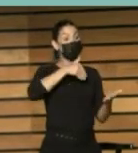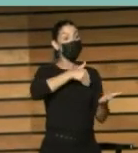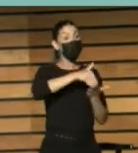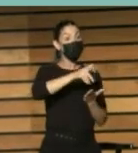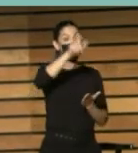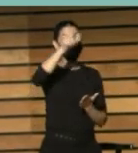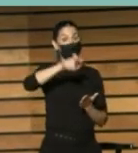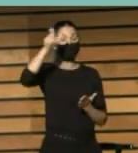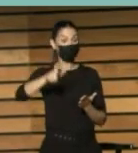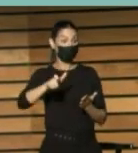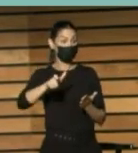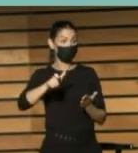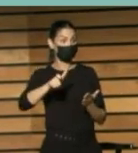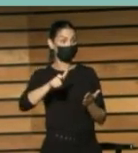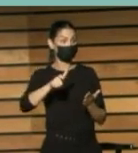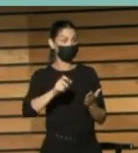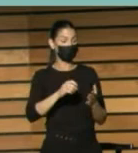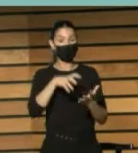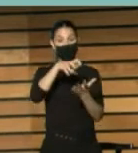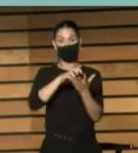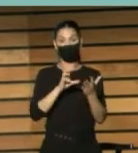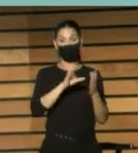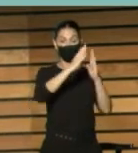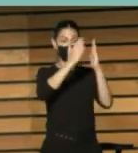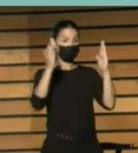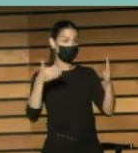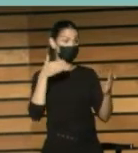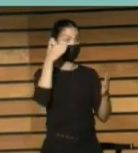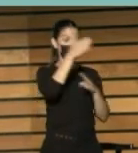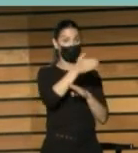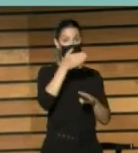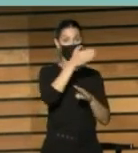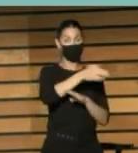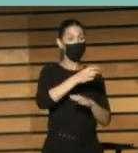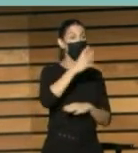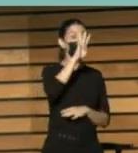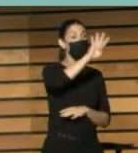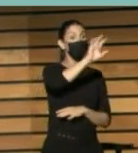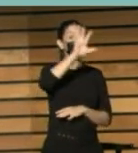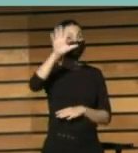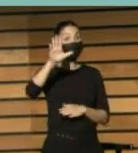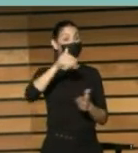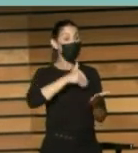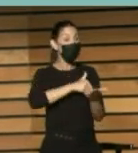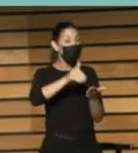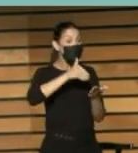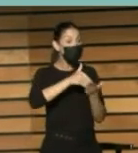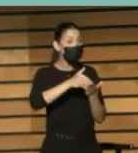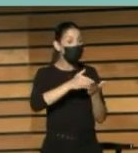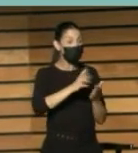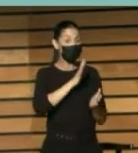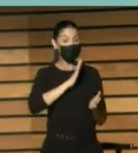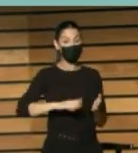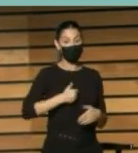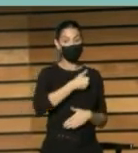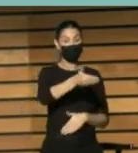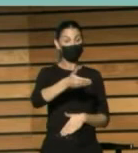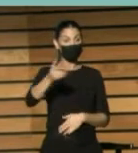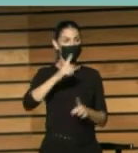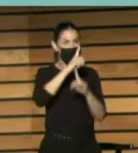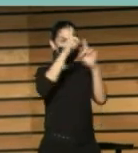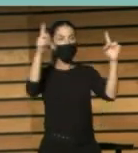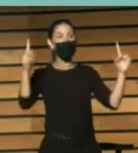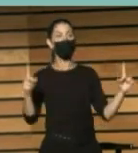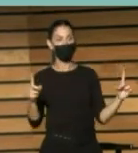de estas bibliotecas. Más de 45 millones de préstamos en papel al año. Más